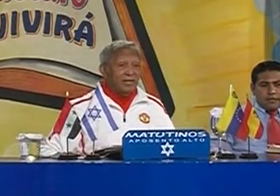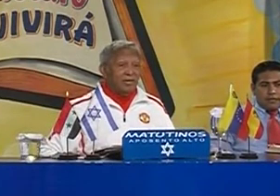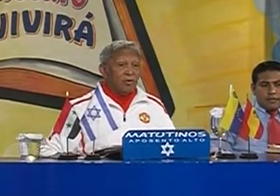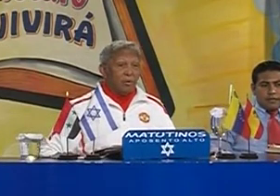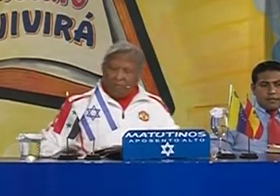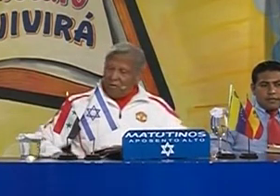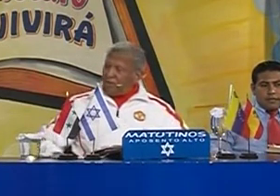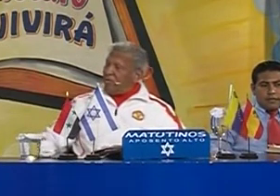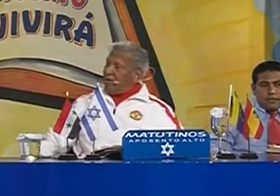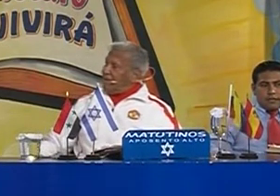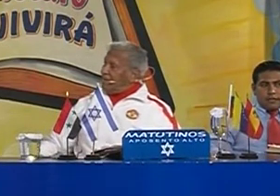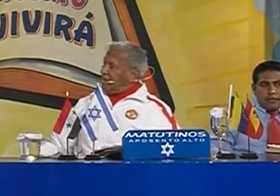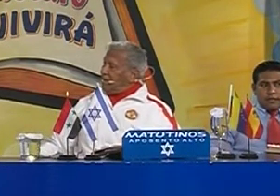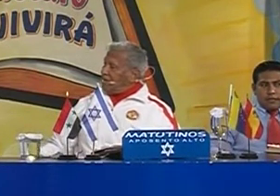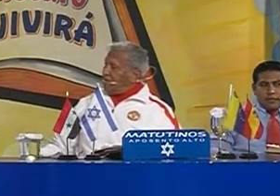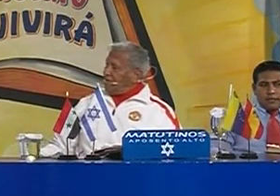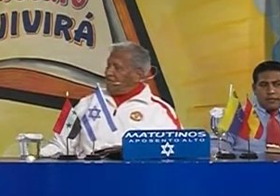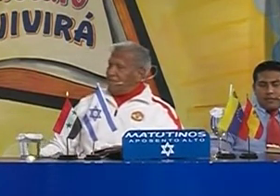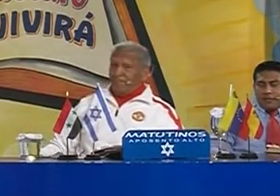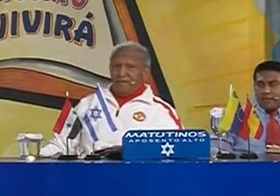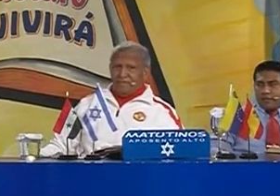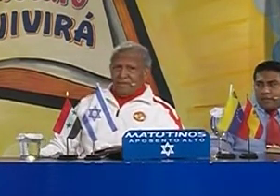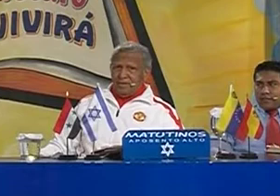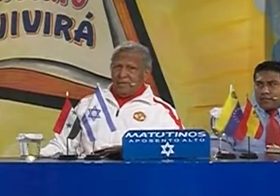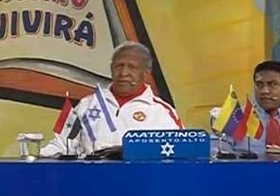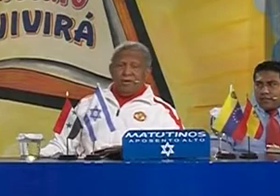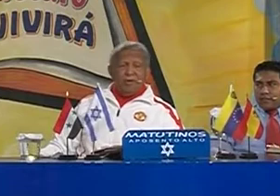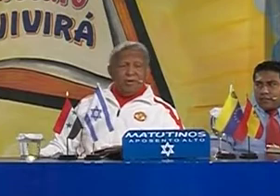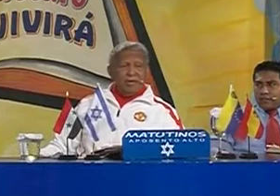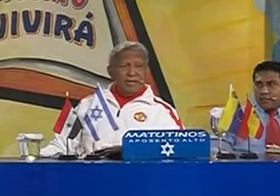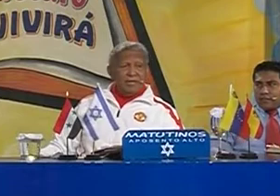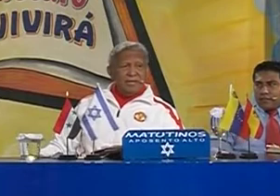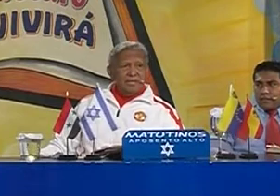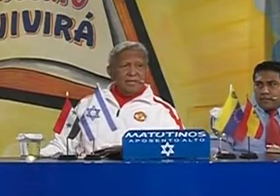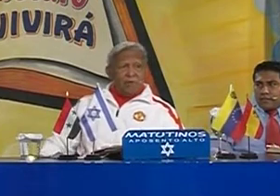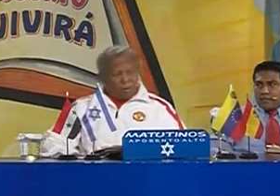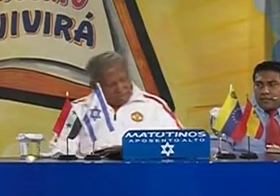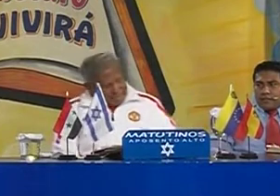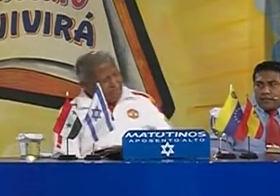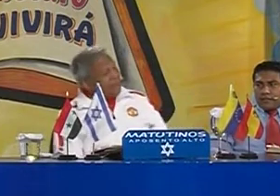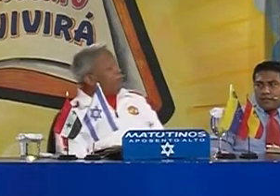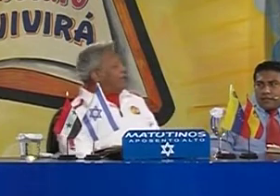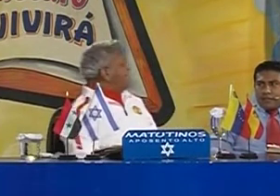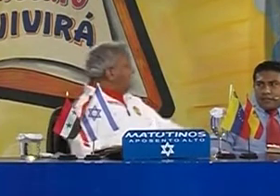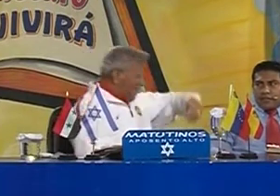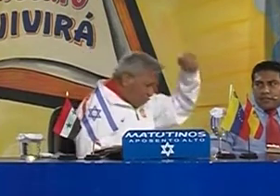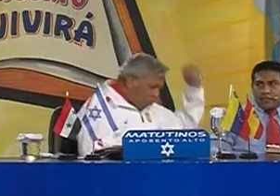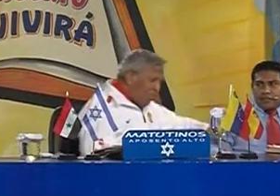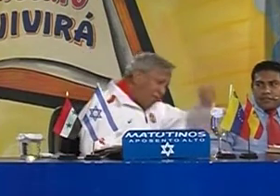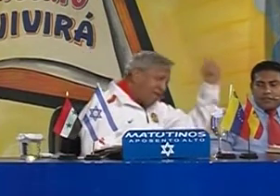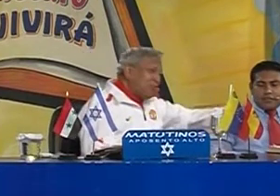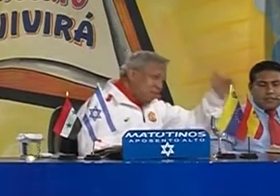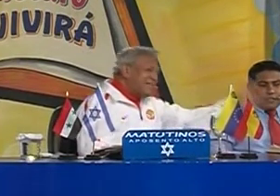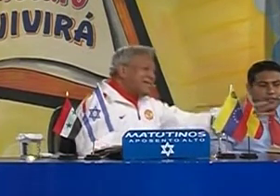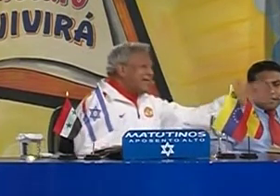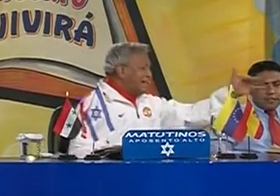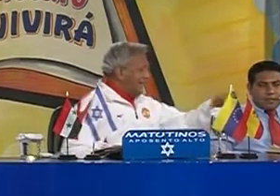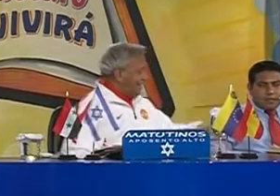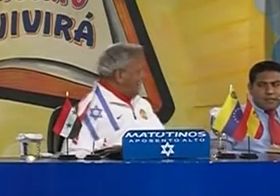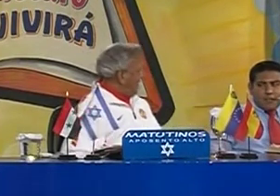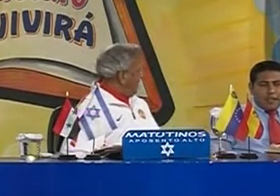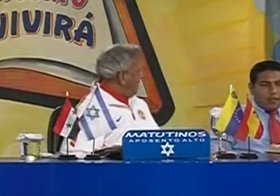llamar. ¿Cómo dijo ella, Maelito? No voy. No voy. Hermano Cáceres, ¿cómo dijo